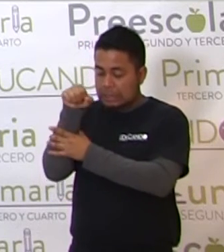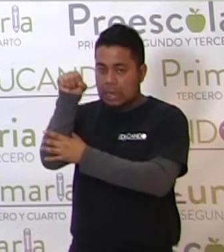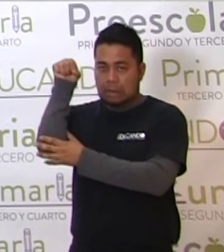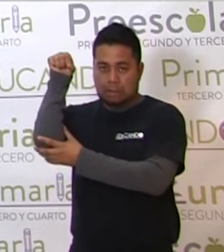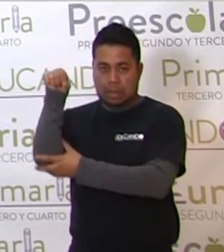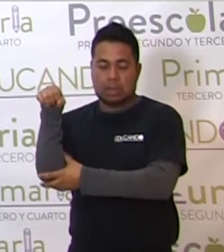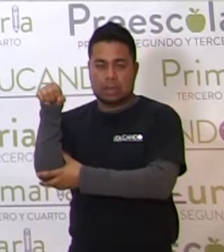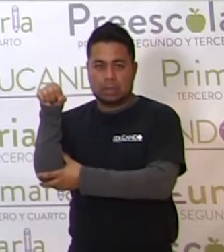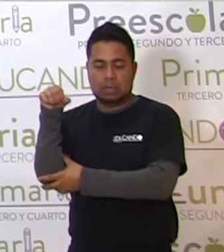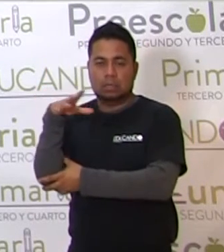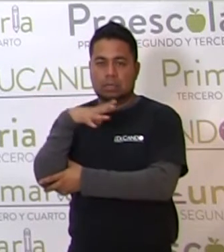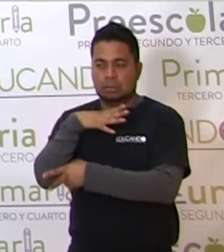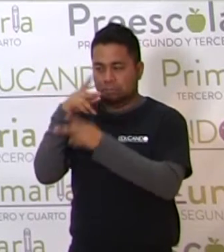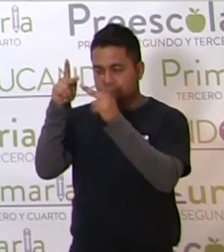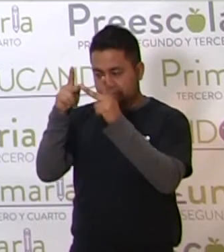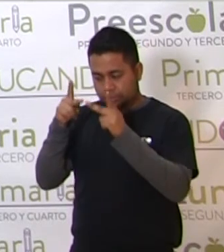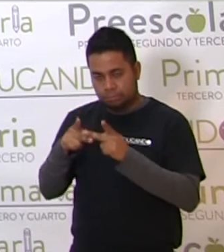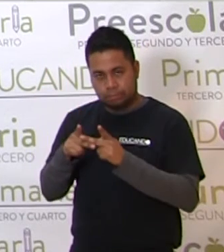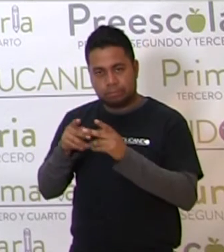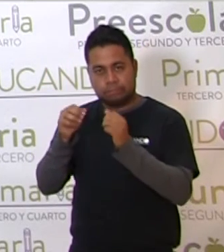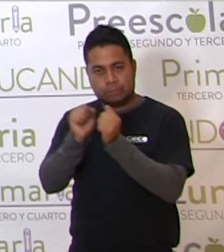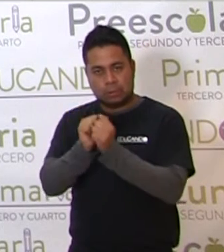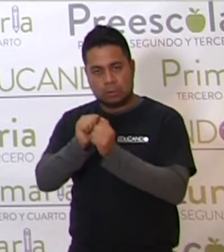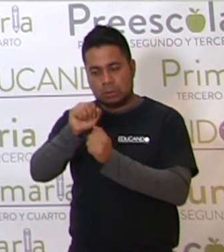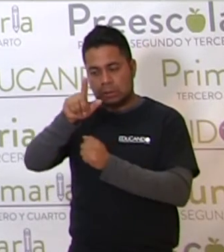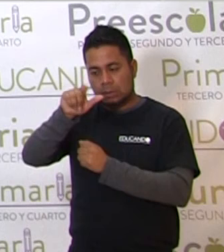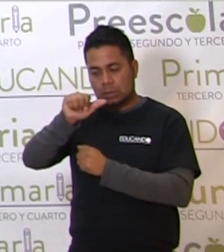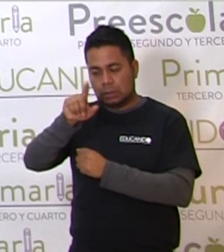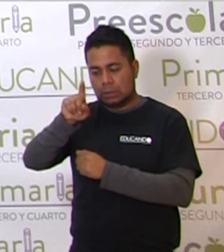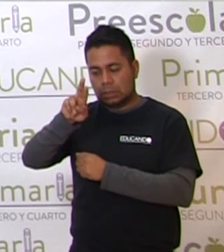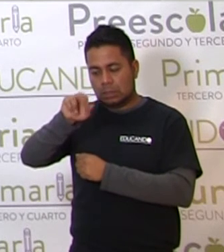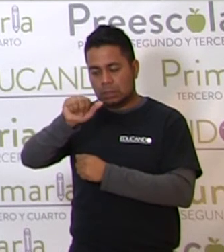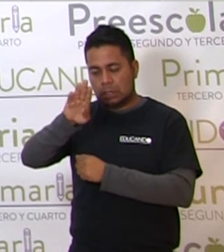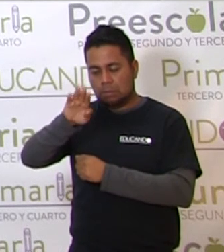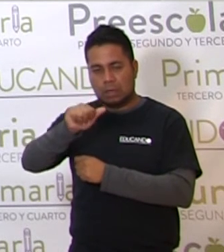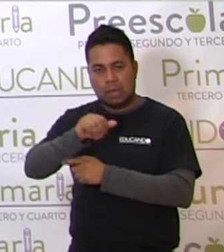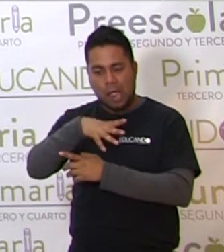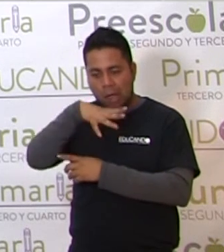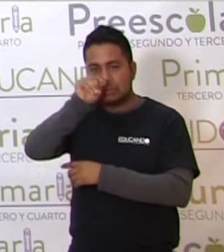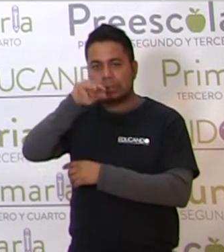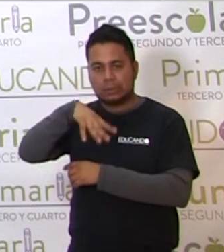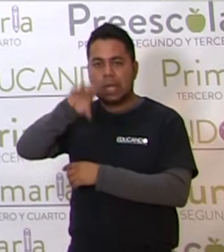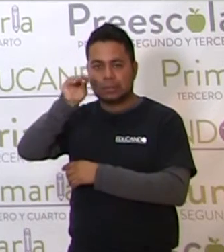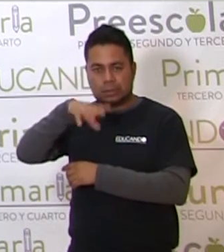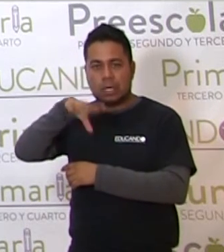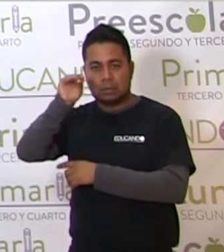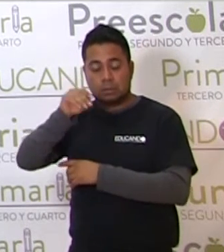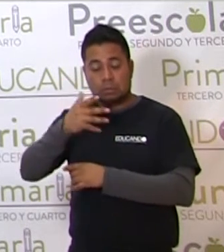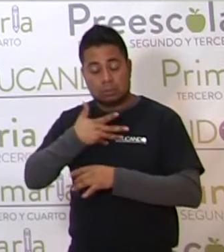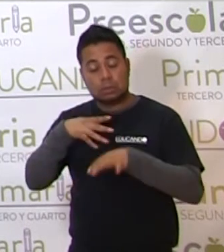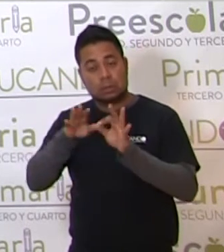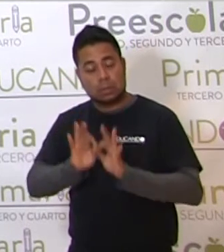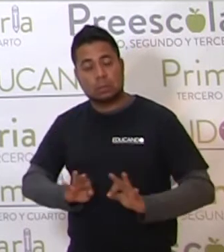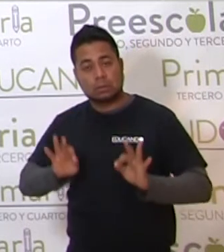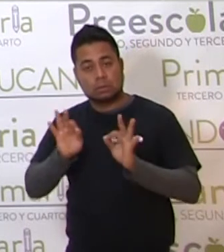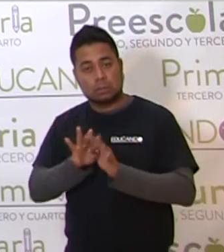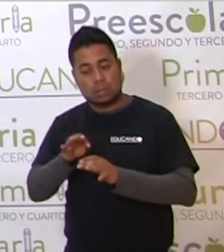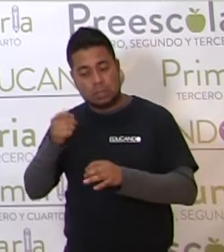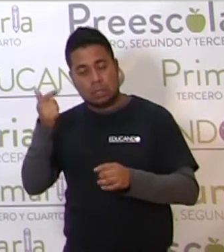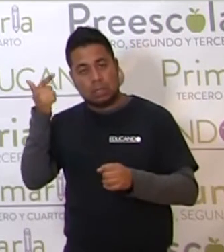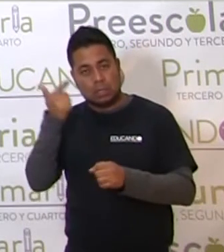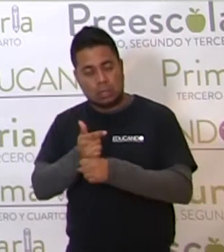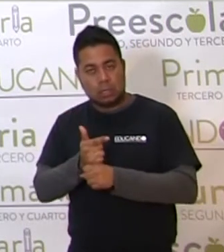va a arimar con ladraba bien es importante identificar esta